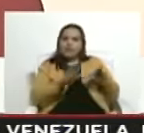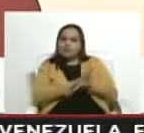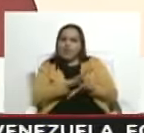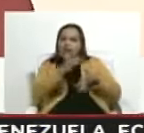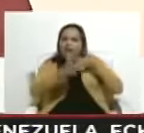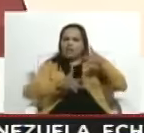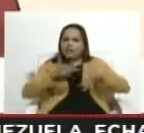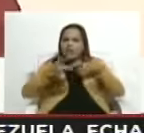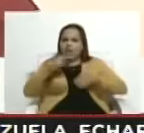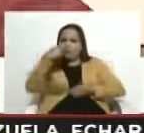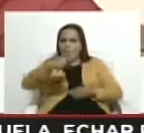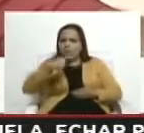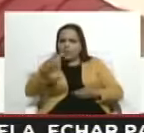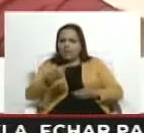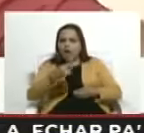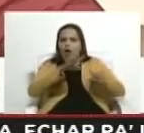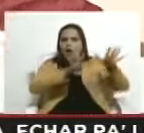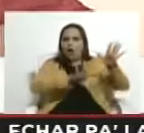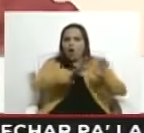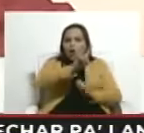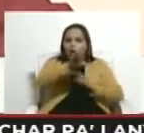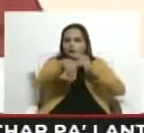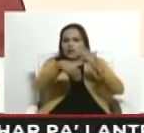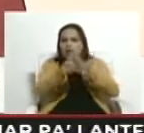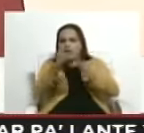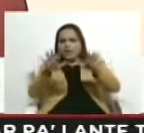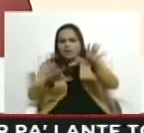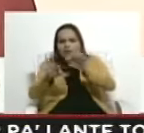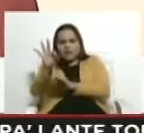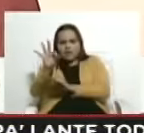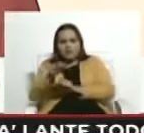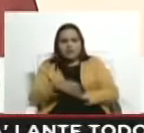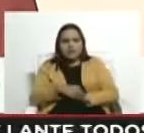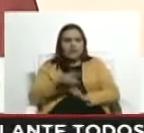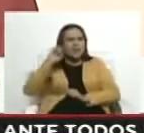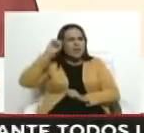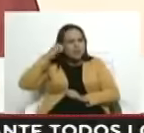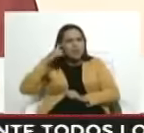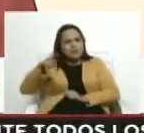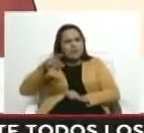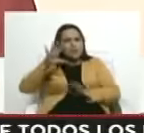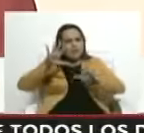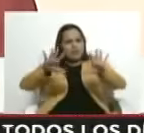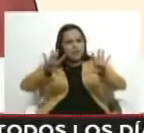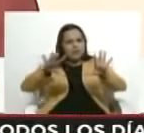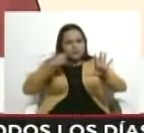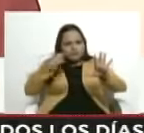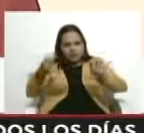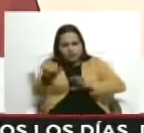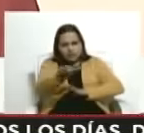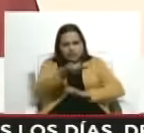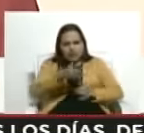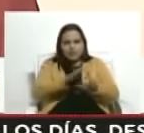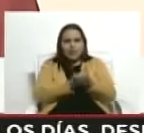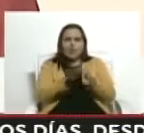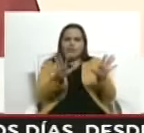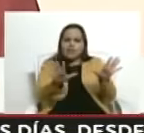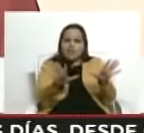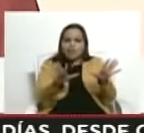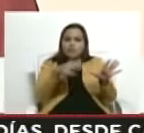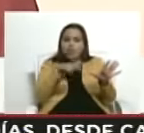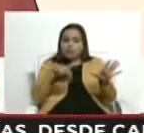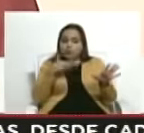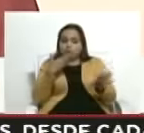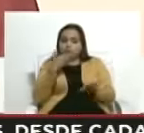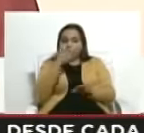la agenda nuestra 11, 12 y 13, recuérdate que también el 10, yo le recordaba a los compañeros que el 10 fuimos